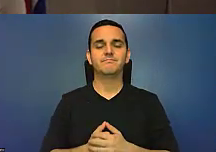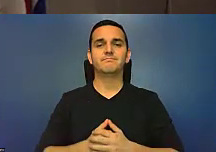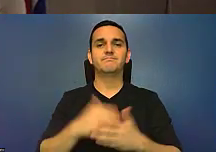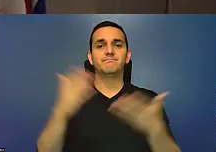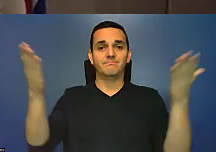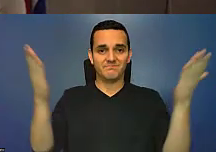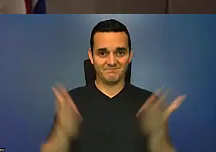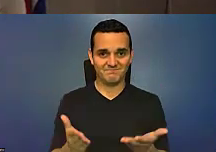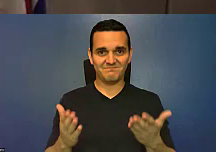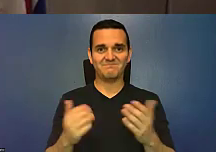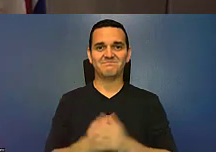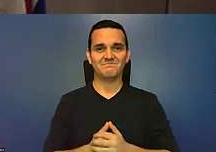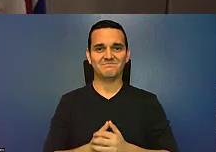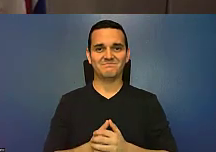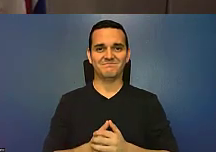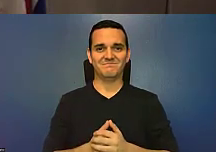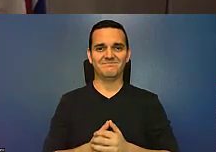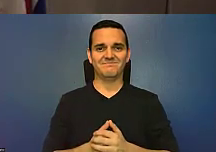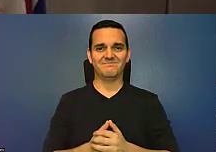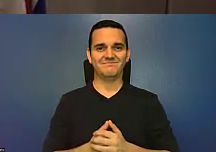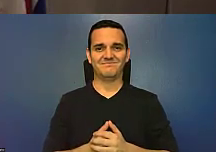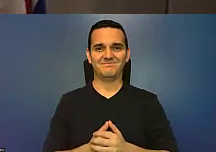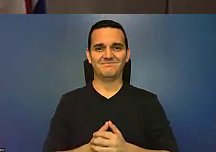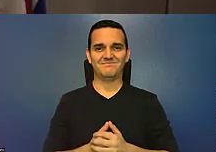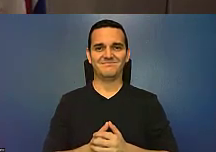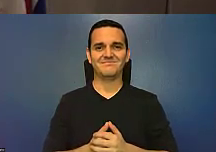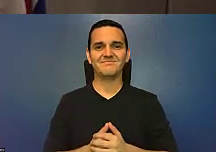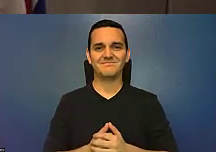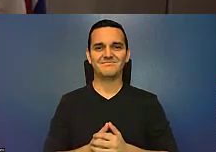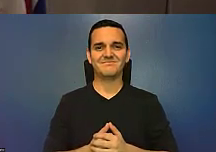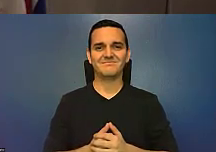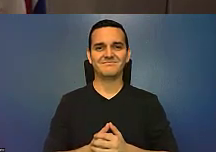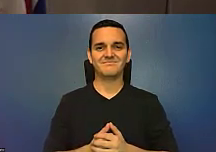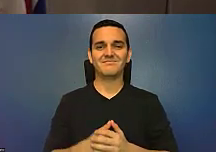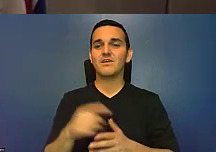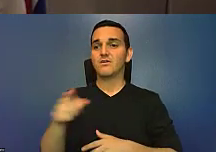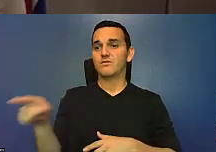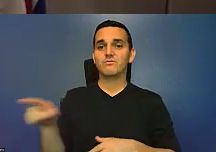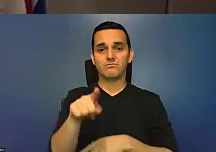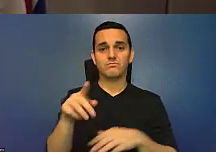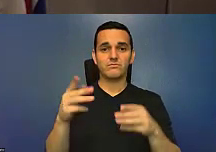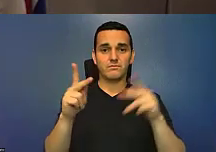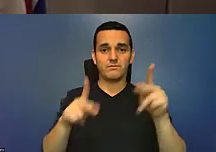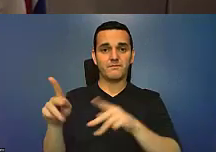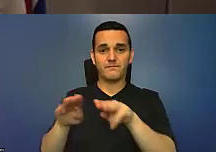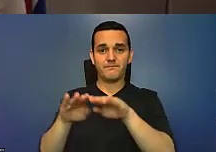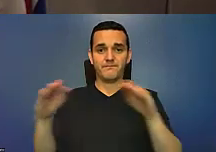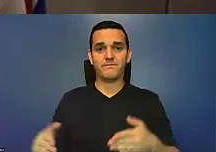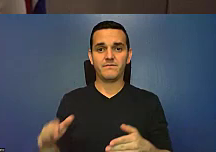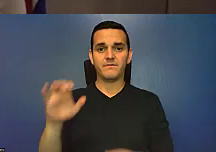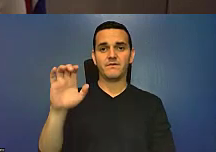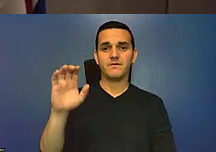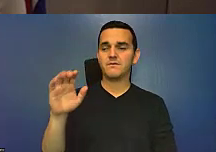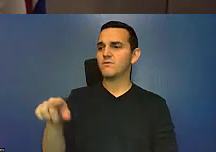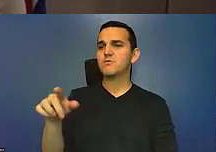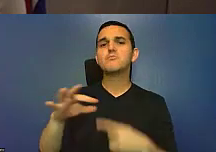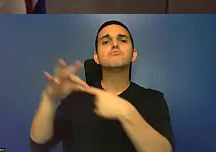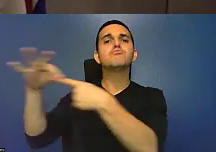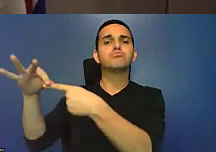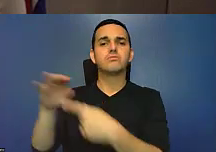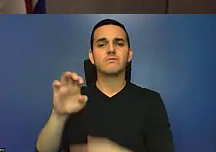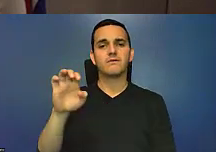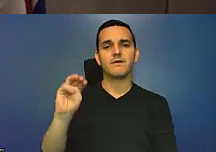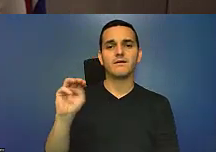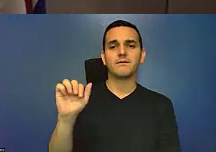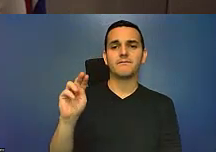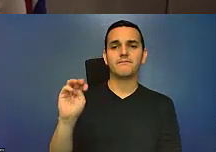Bienvenidos a los que conformaban la mesa principal, a don Emanuel